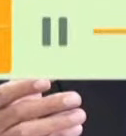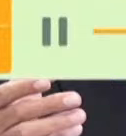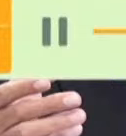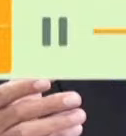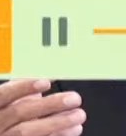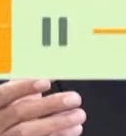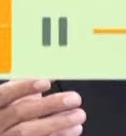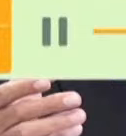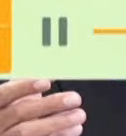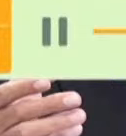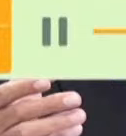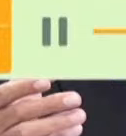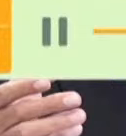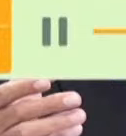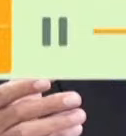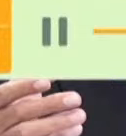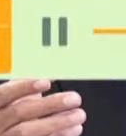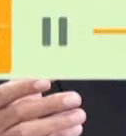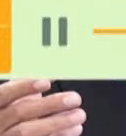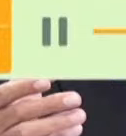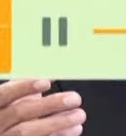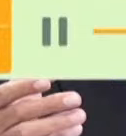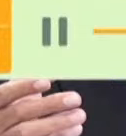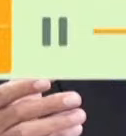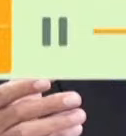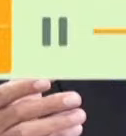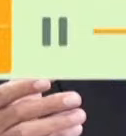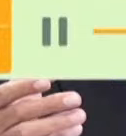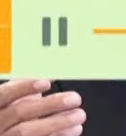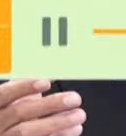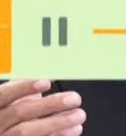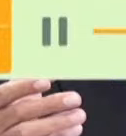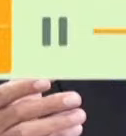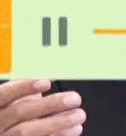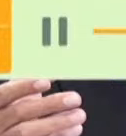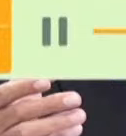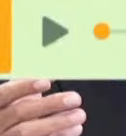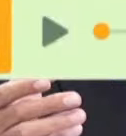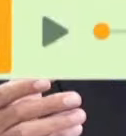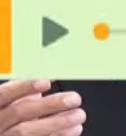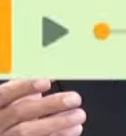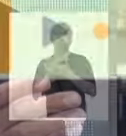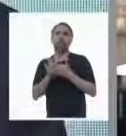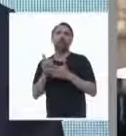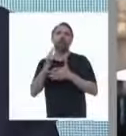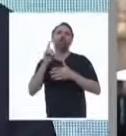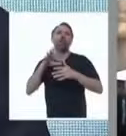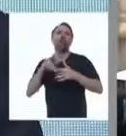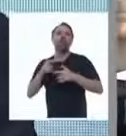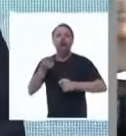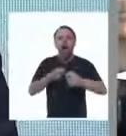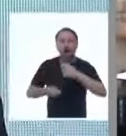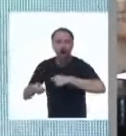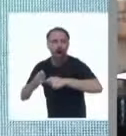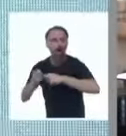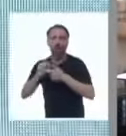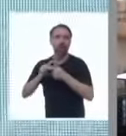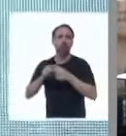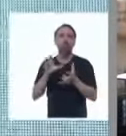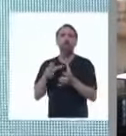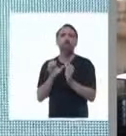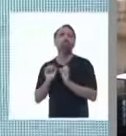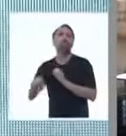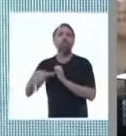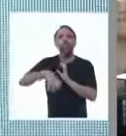no a la rebaja de las jubilaciones, tuiteando Macri recorta igual que De la Rúa. Le quiero decir